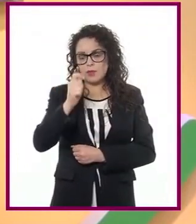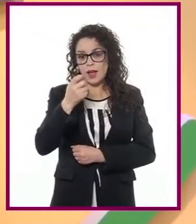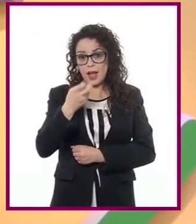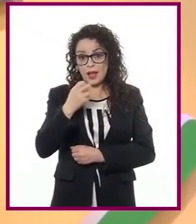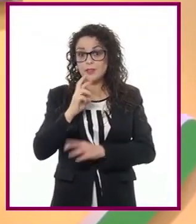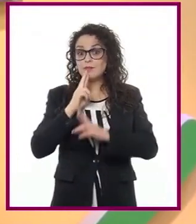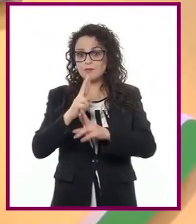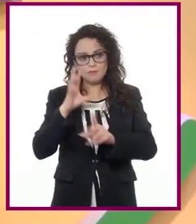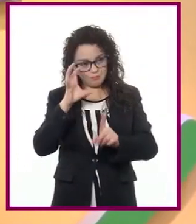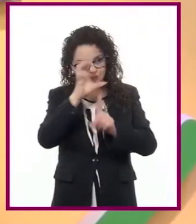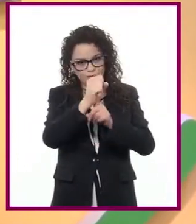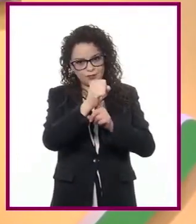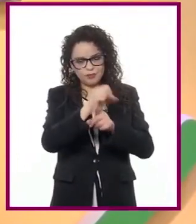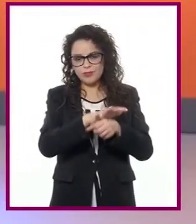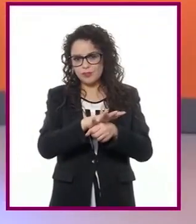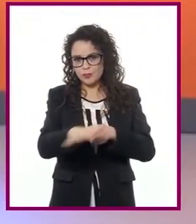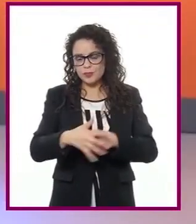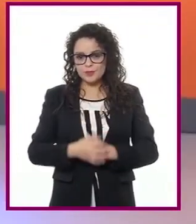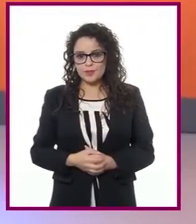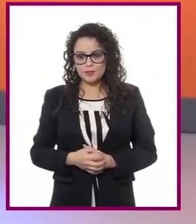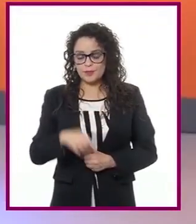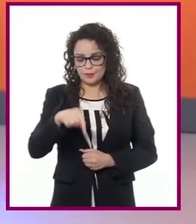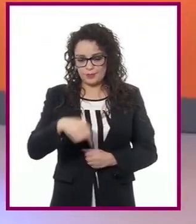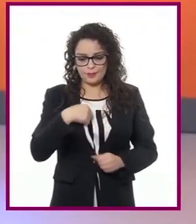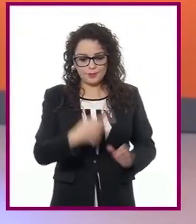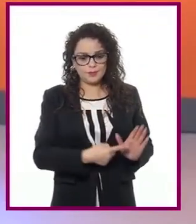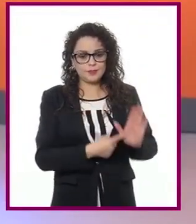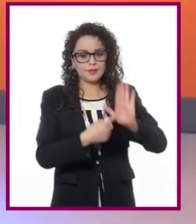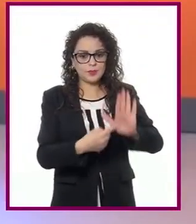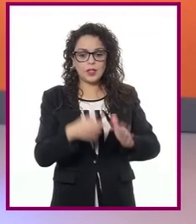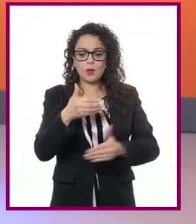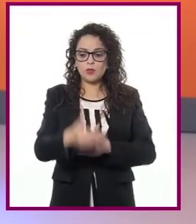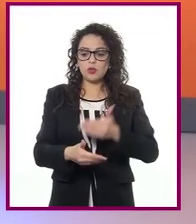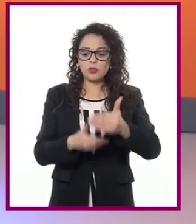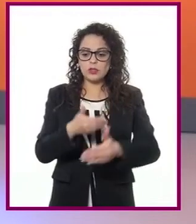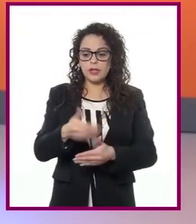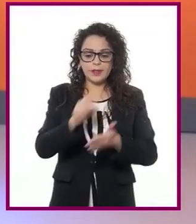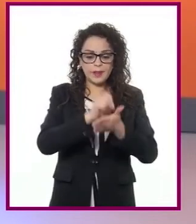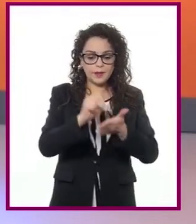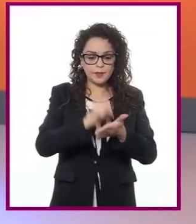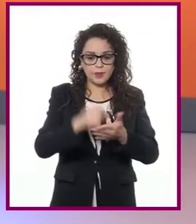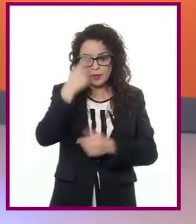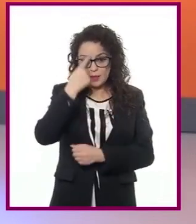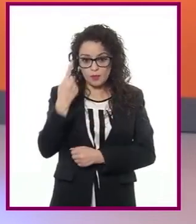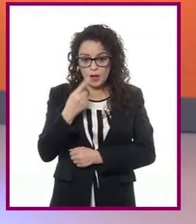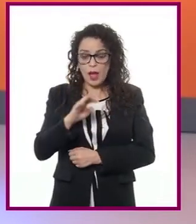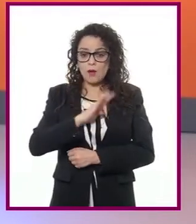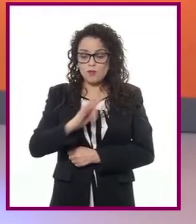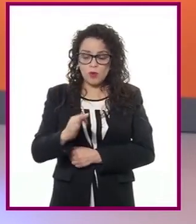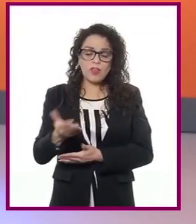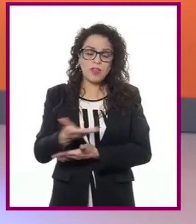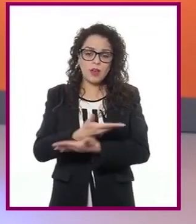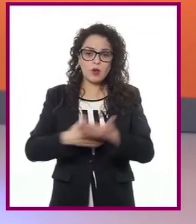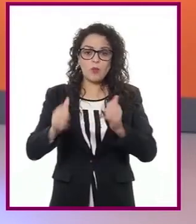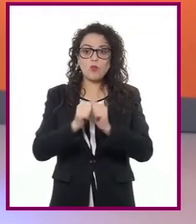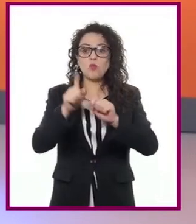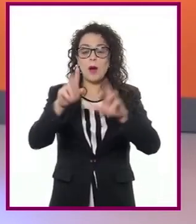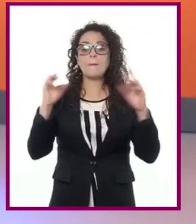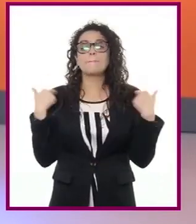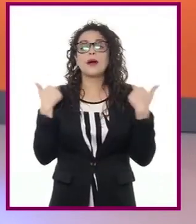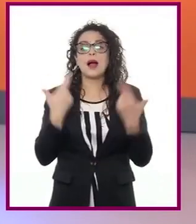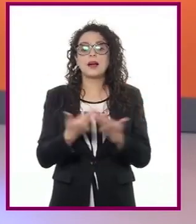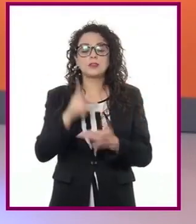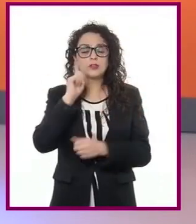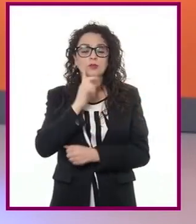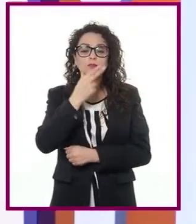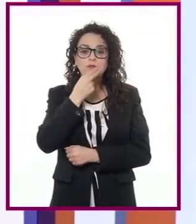mismo resultado? Les propongo realizar sus procedimientos y anotaciones para que los puedan compartir con su maestra o